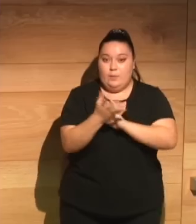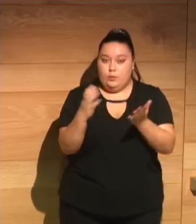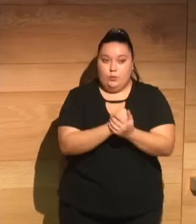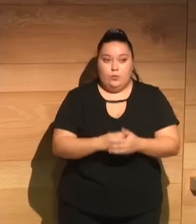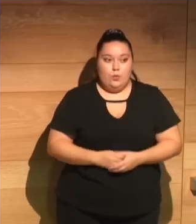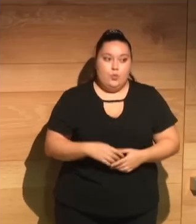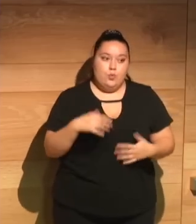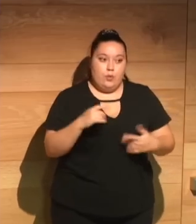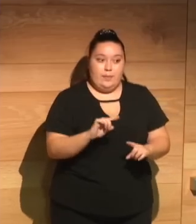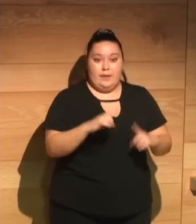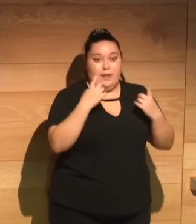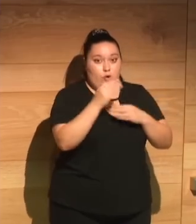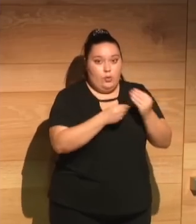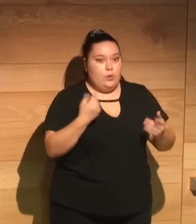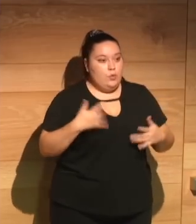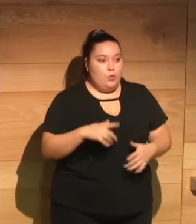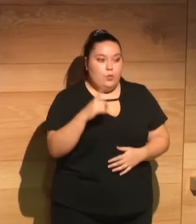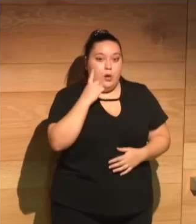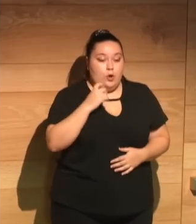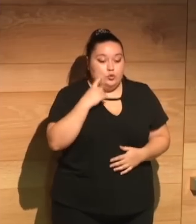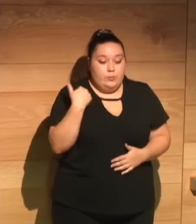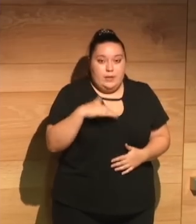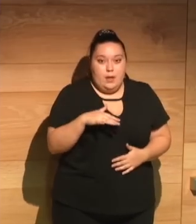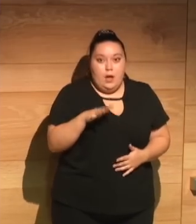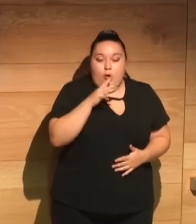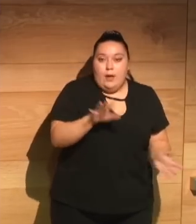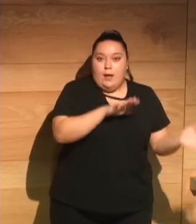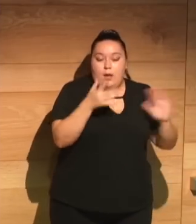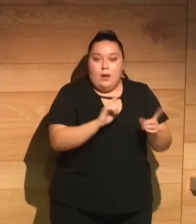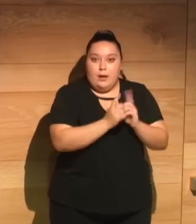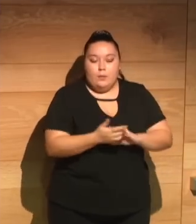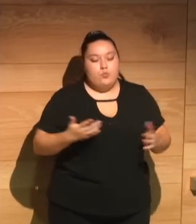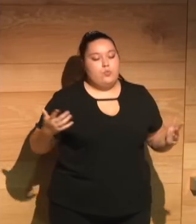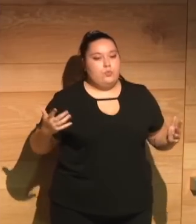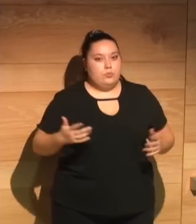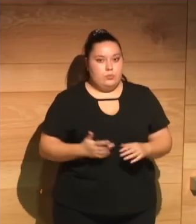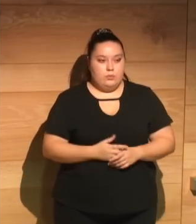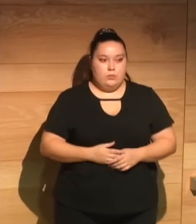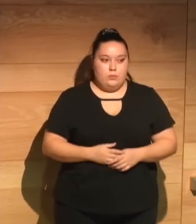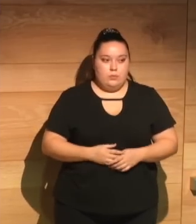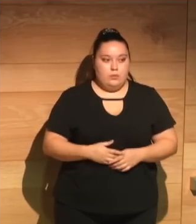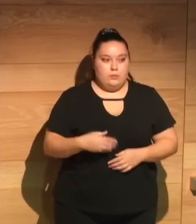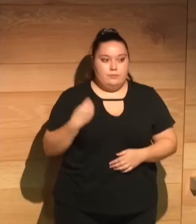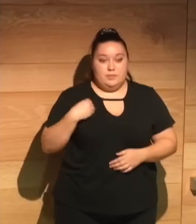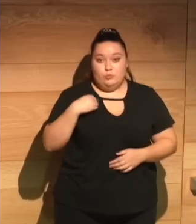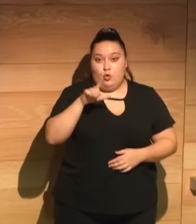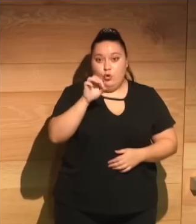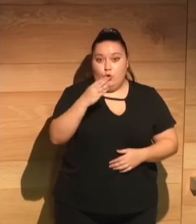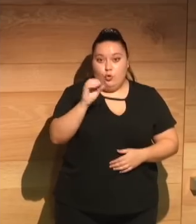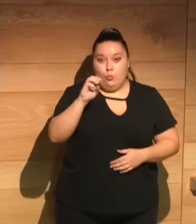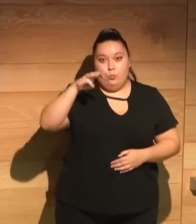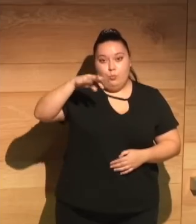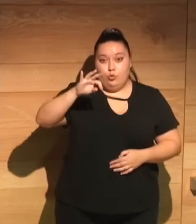así, menudo susto. Claro, estaban acostumbrados. Es como cuando ven la locomotora